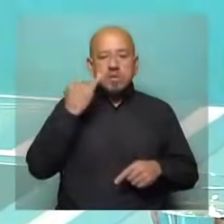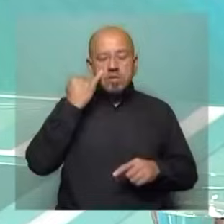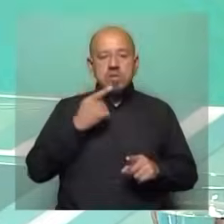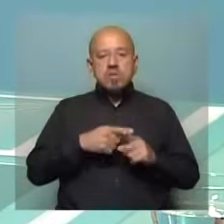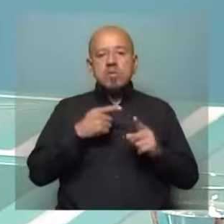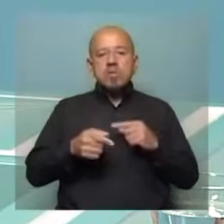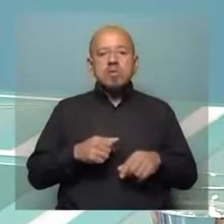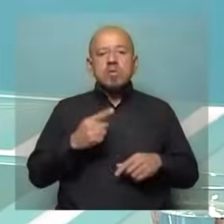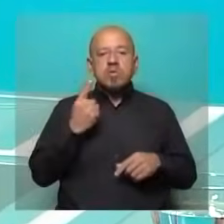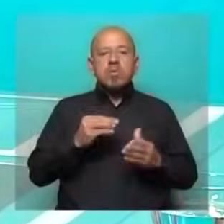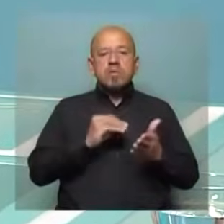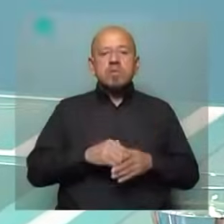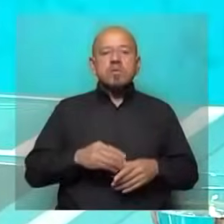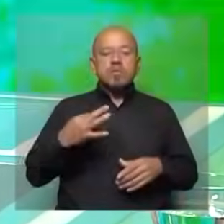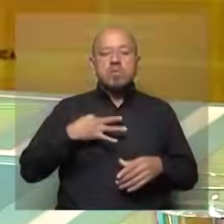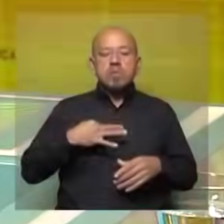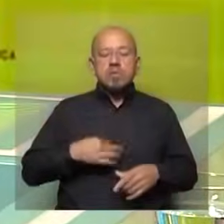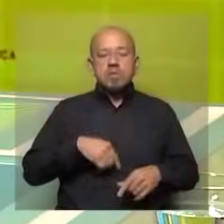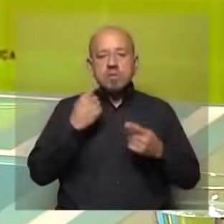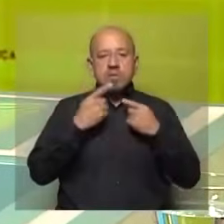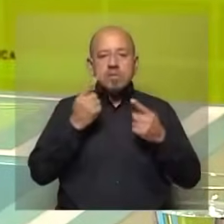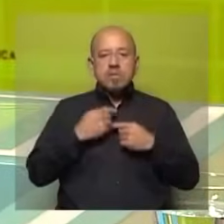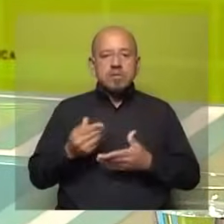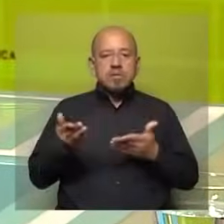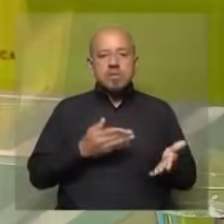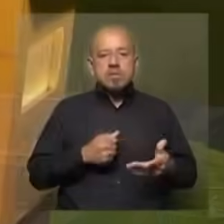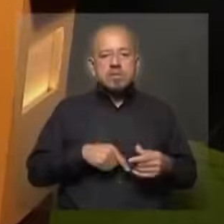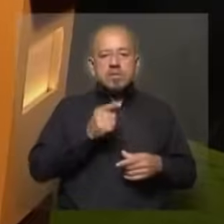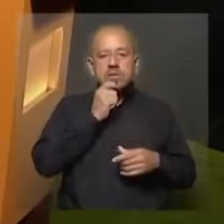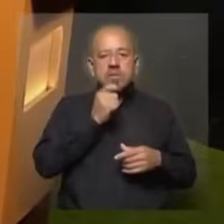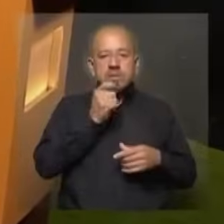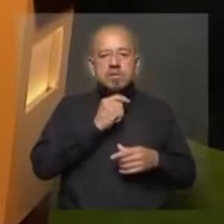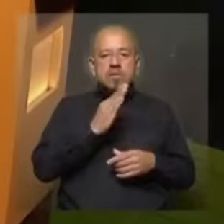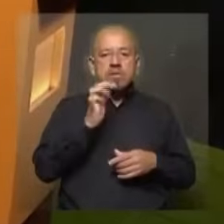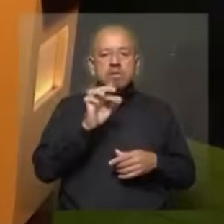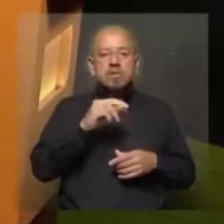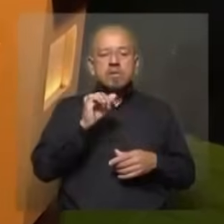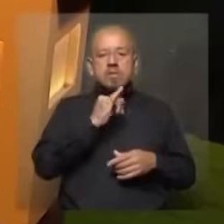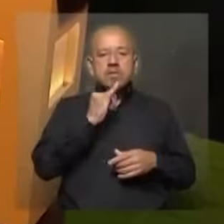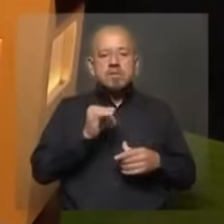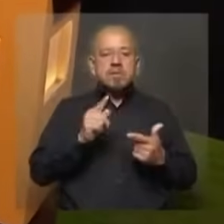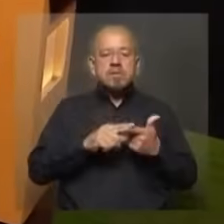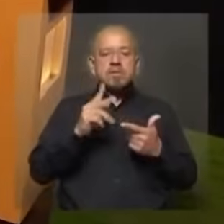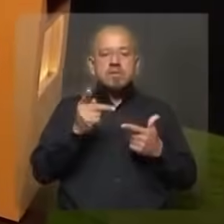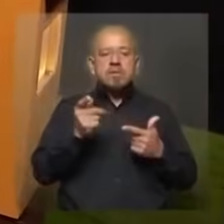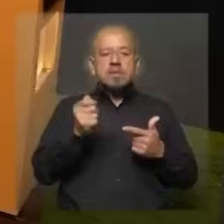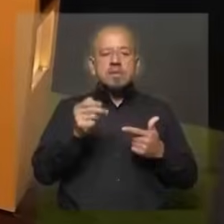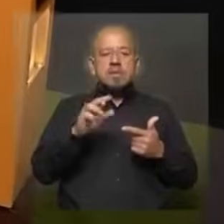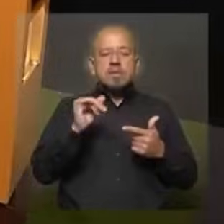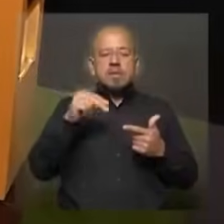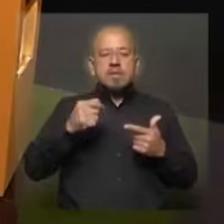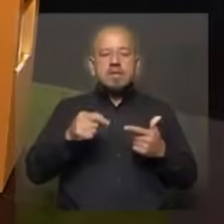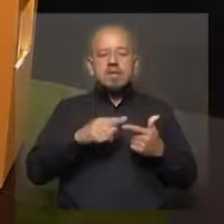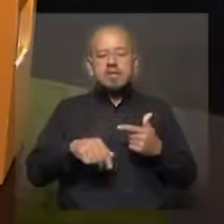menos una vez en su vida. Para hablar sobre todo esto es que recibimos a la periodista Ana Laura Pérez y a la activista y defensora de los derechos humanos, Karina